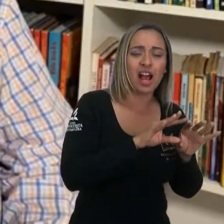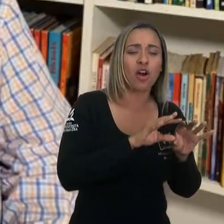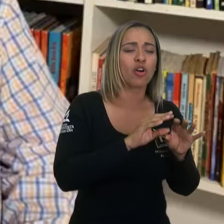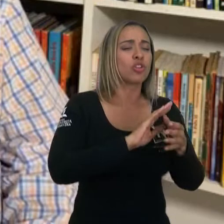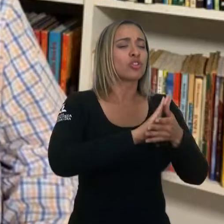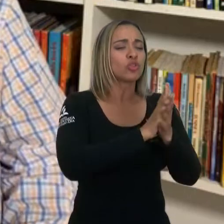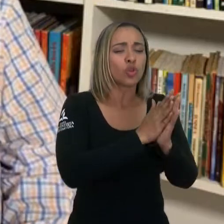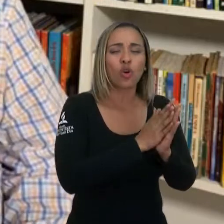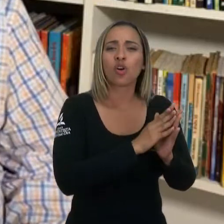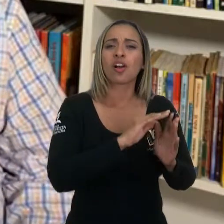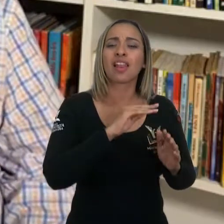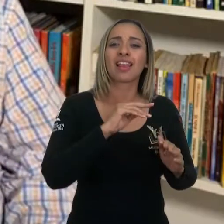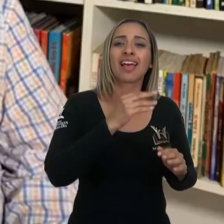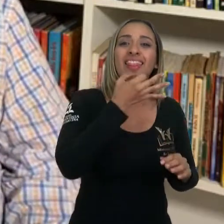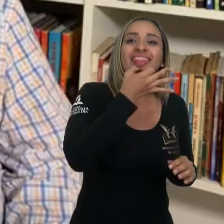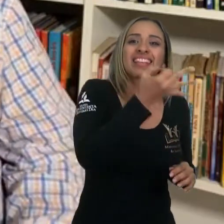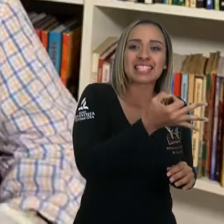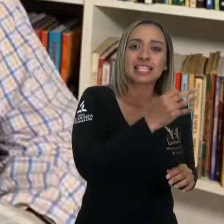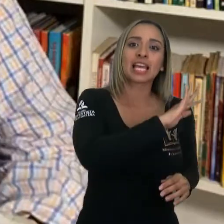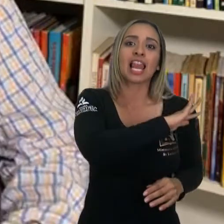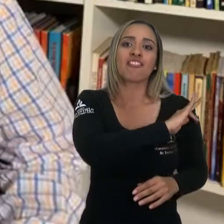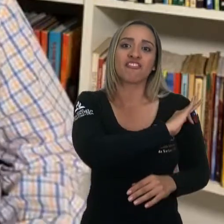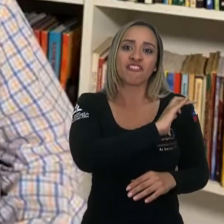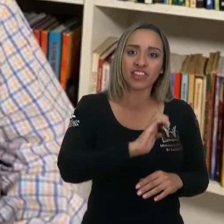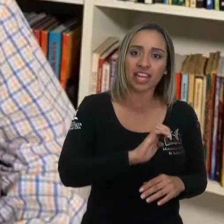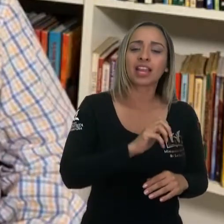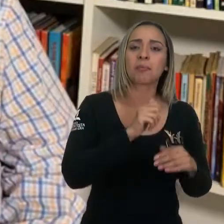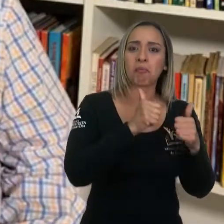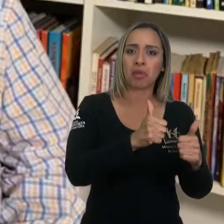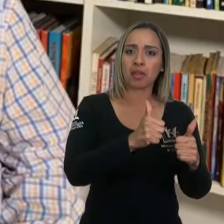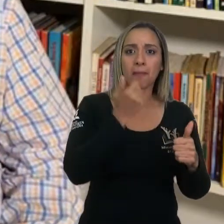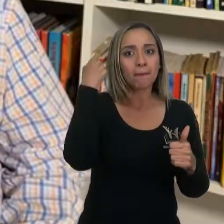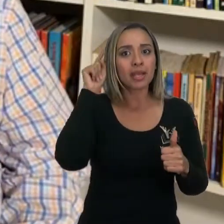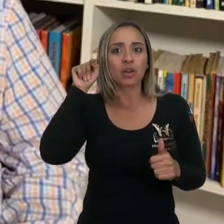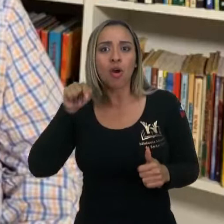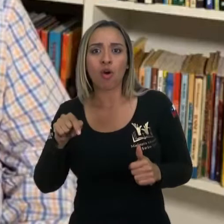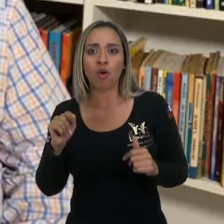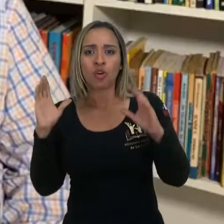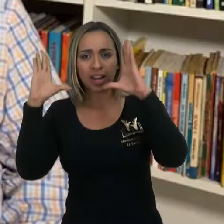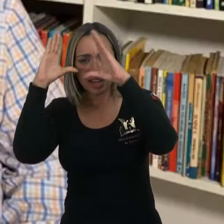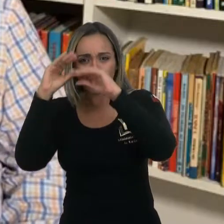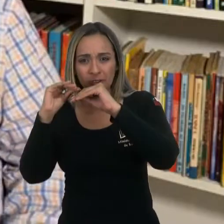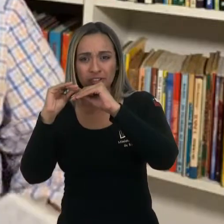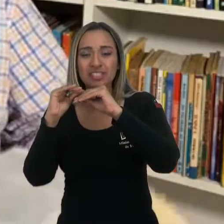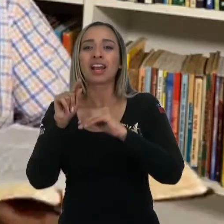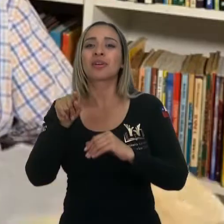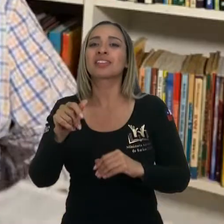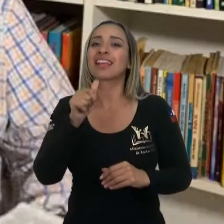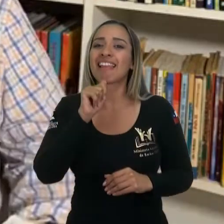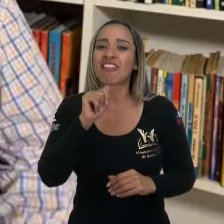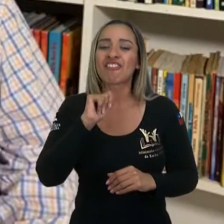hablado de la teoría de la fe. Ahora llegó la noche. Jesús necesitaba enseñarles la